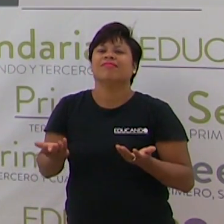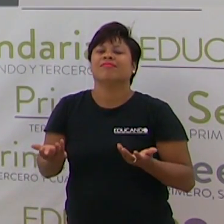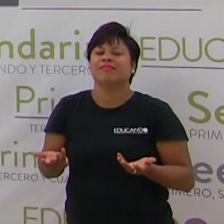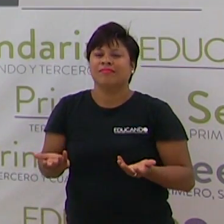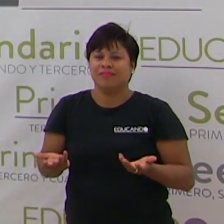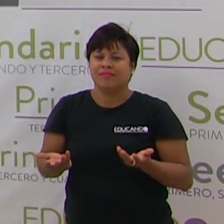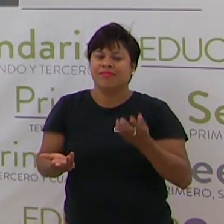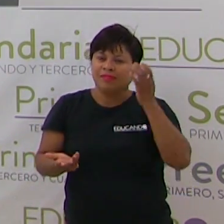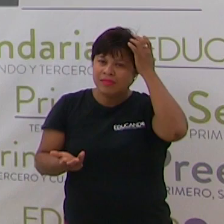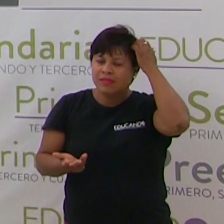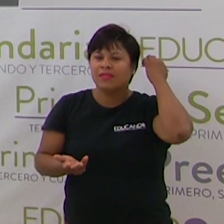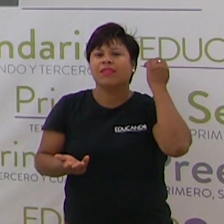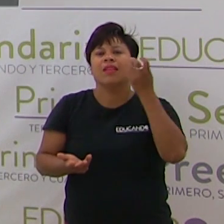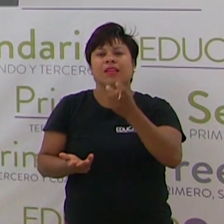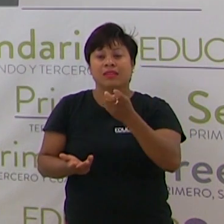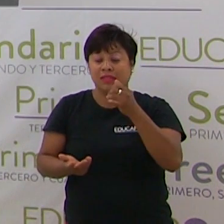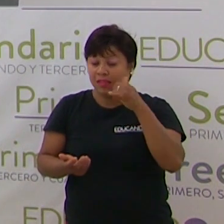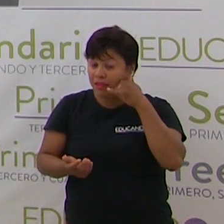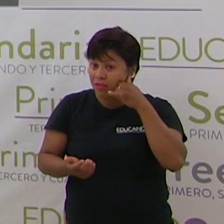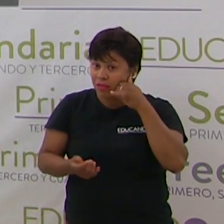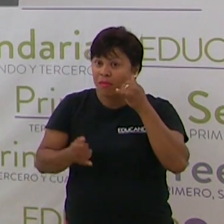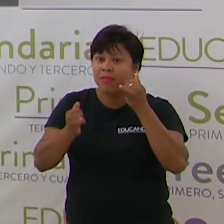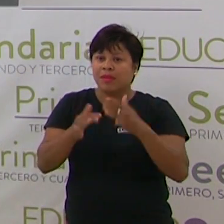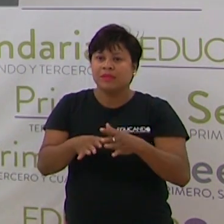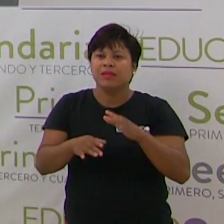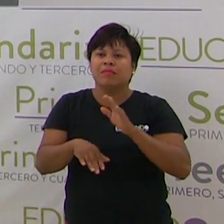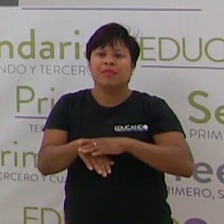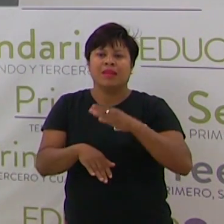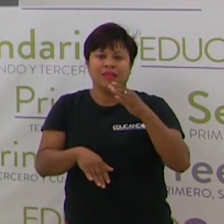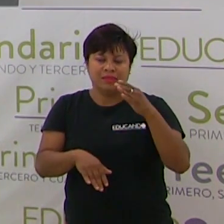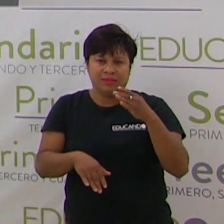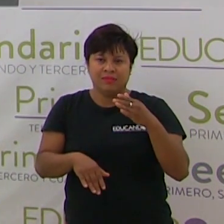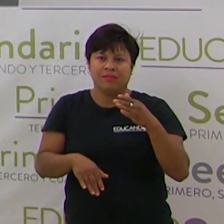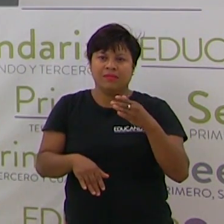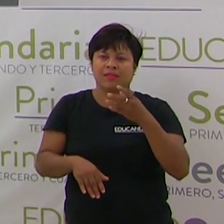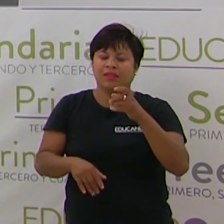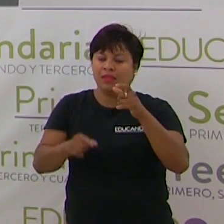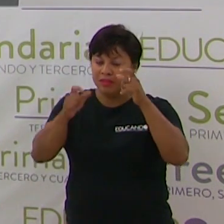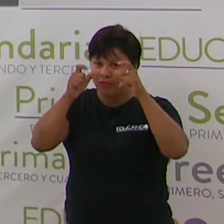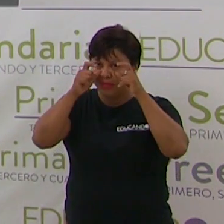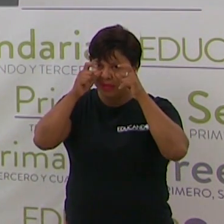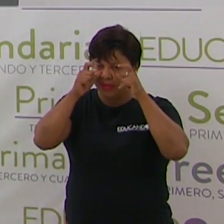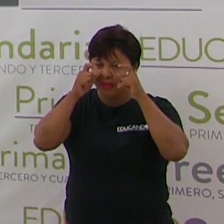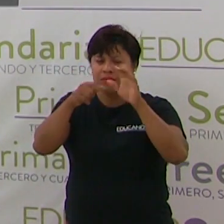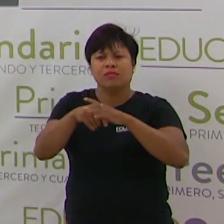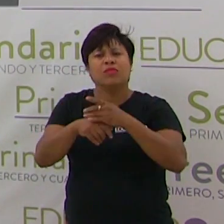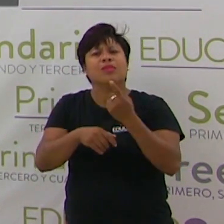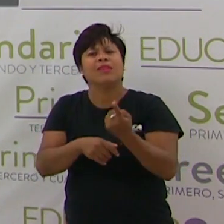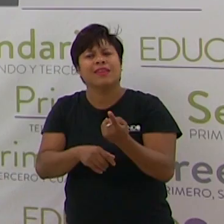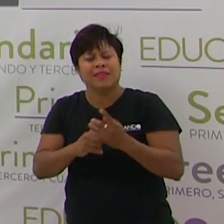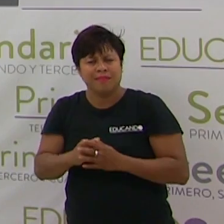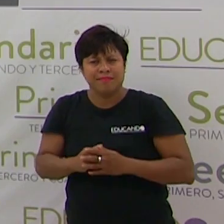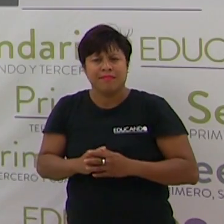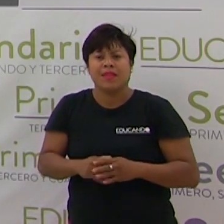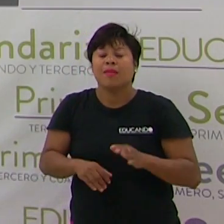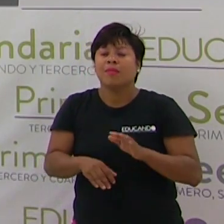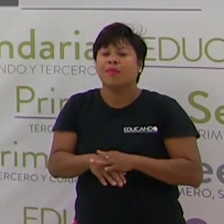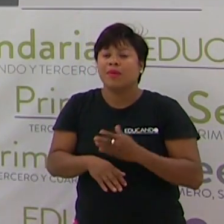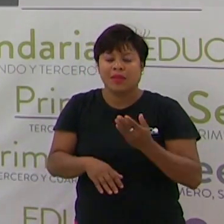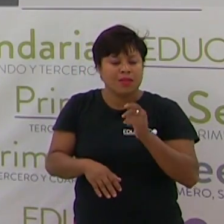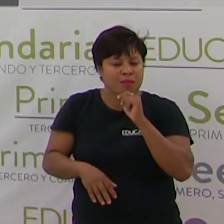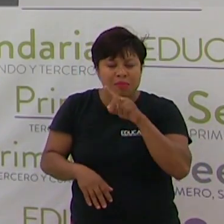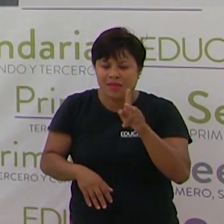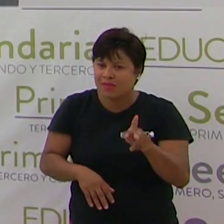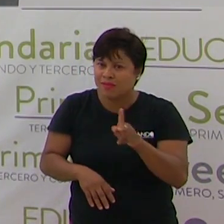colocamos y exactamente, el teléfono pesa más que los lentes. ¿Por qué? Volvemos a lo